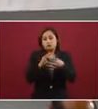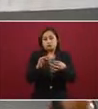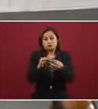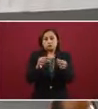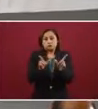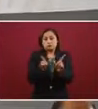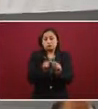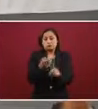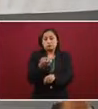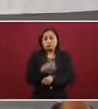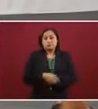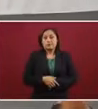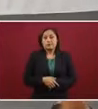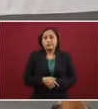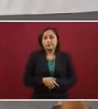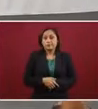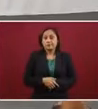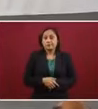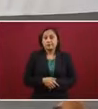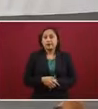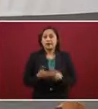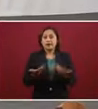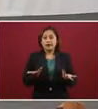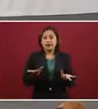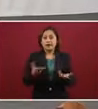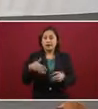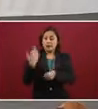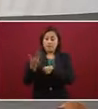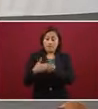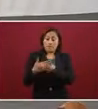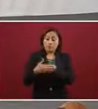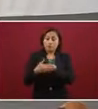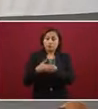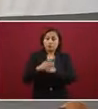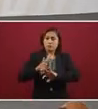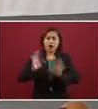que se va a resolver pronto.